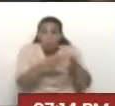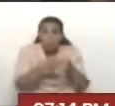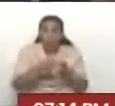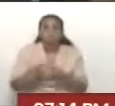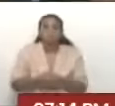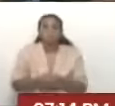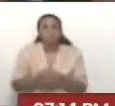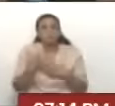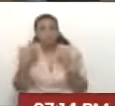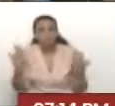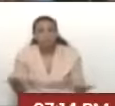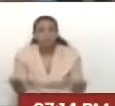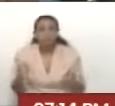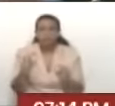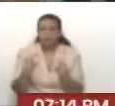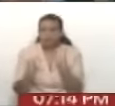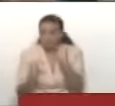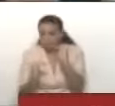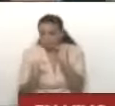Cerrar la brecha de desigualdad